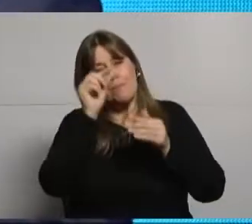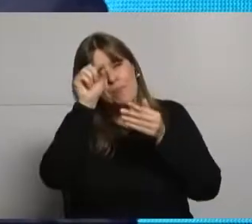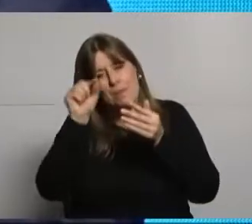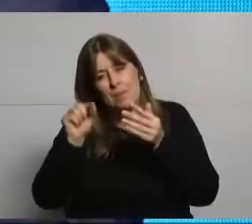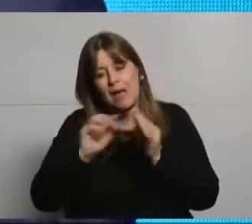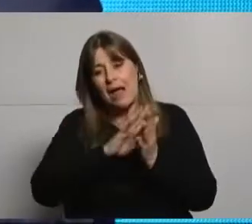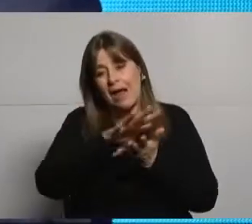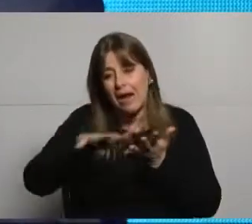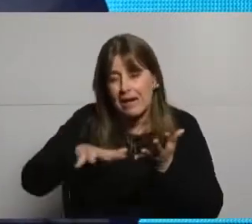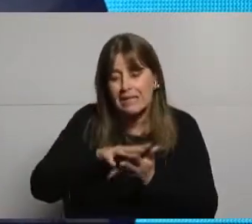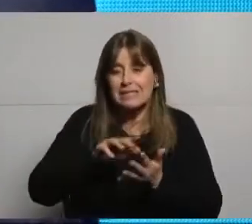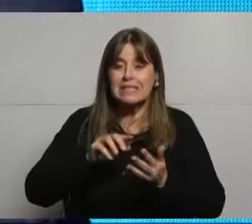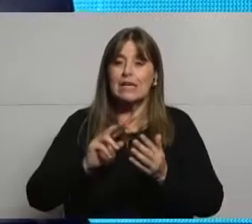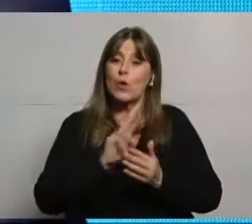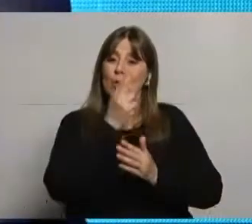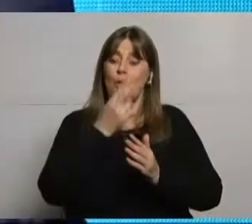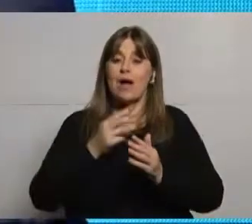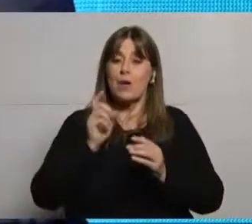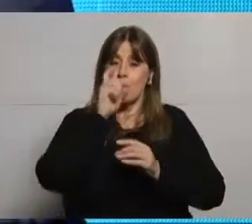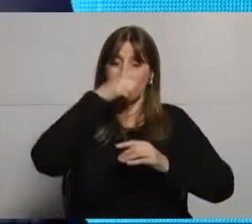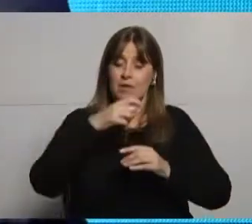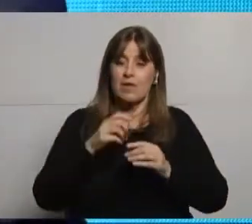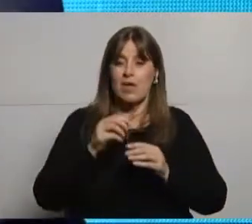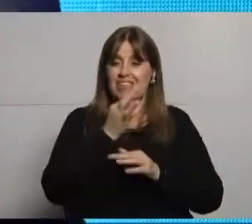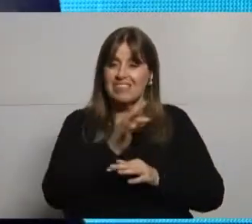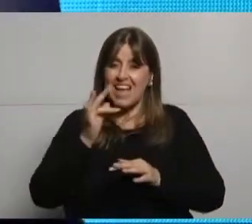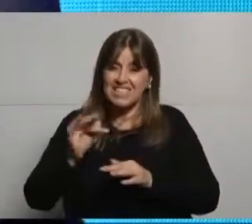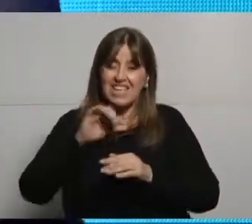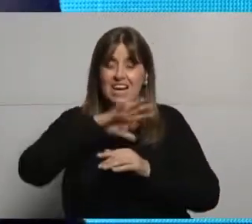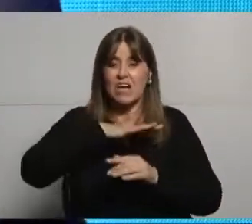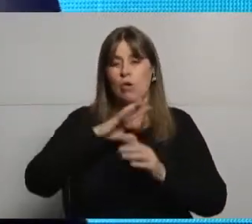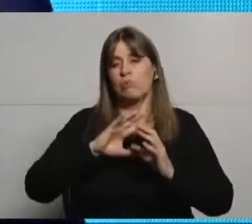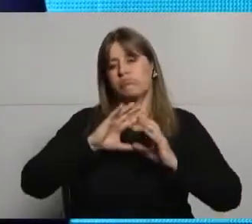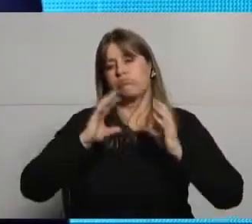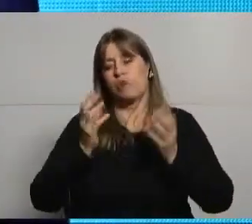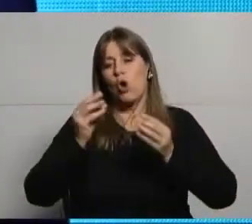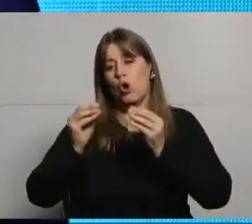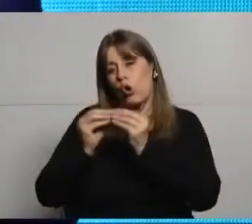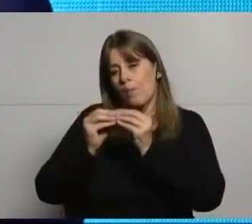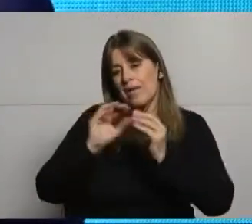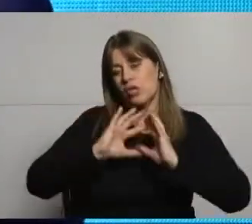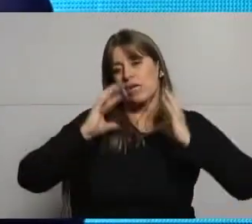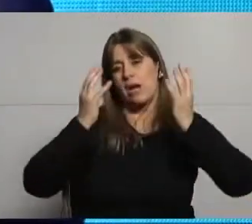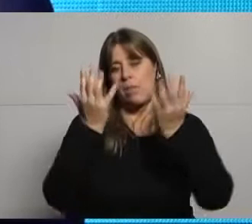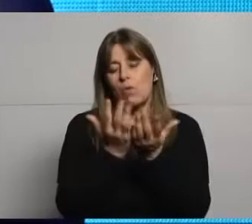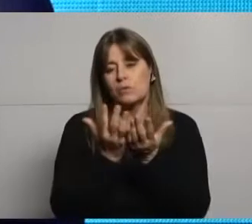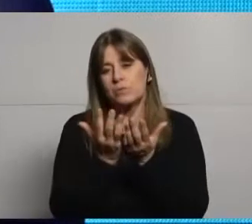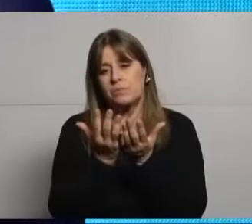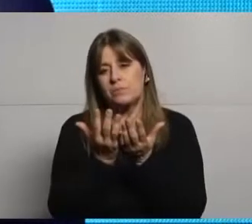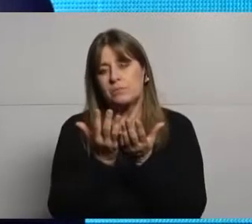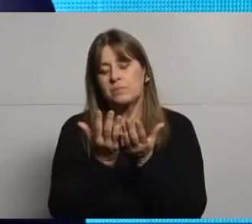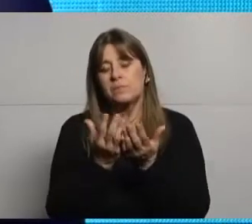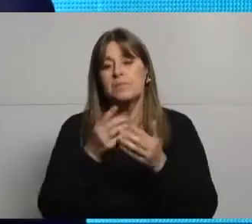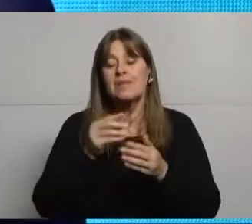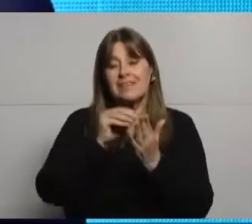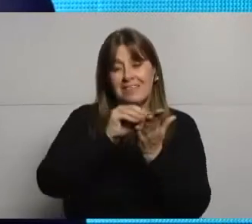de gente dando vueltas por el país, hicimos aquí en Montevideo un taller con colegas de todo el mundo. Y este esquema es muy bueno, ¿no? Porque hay data que debería